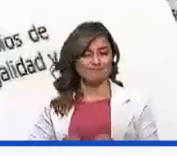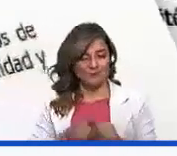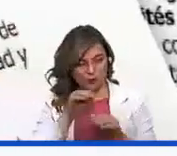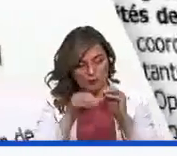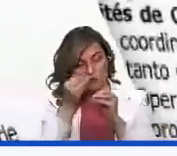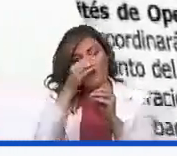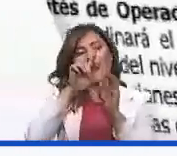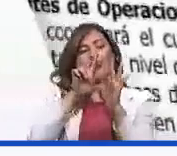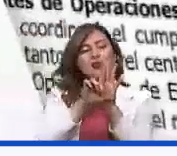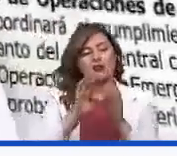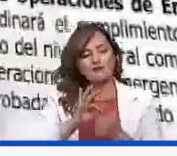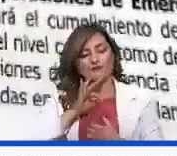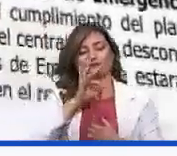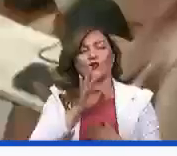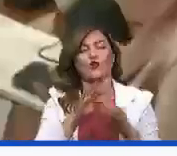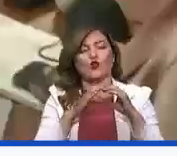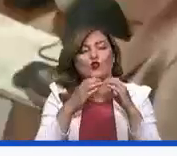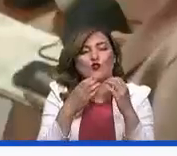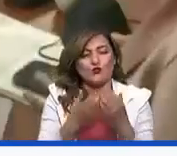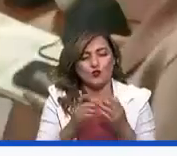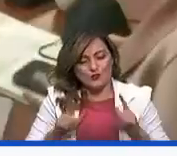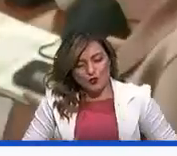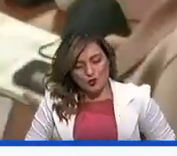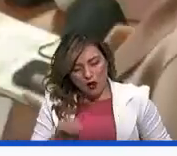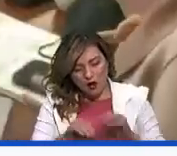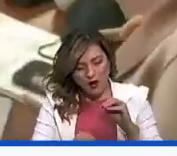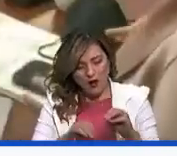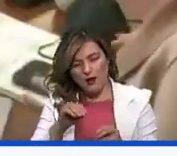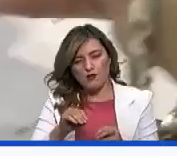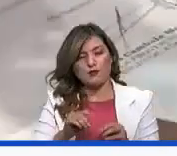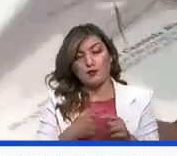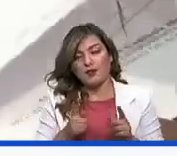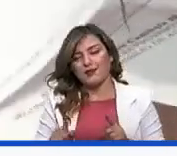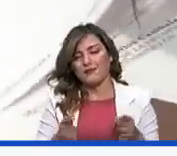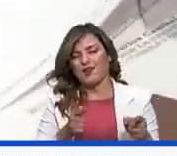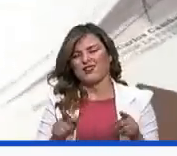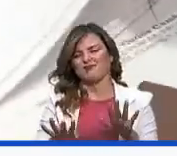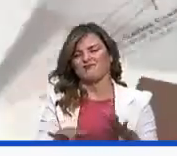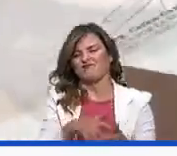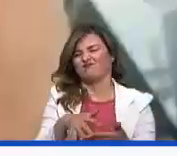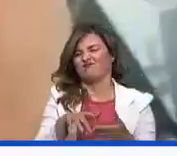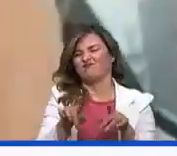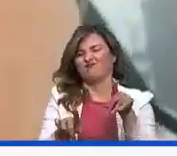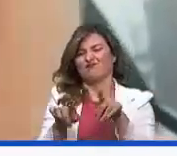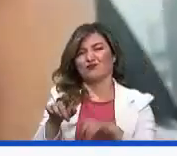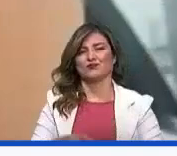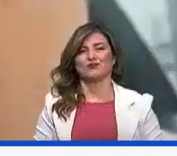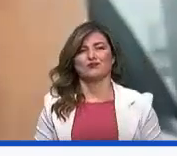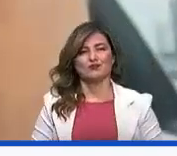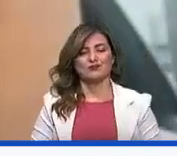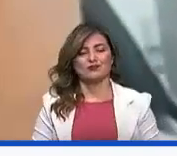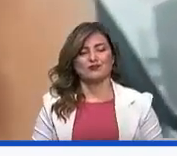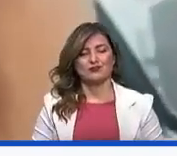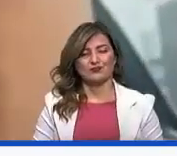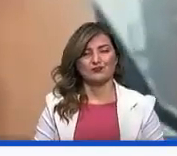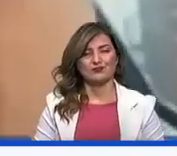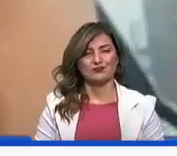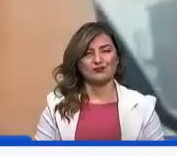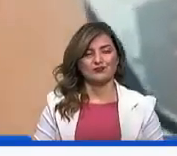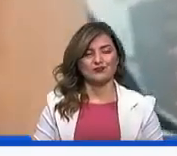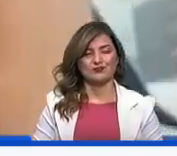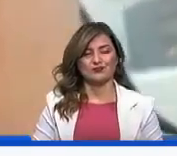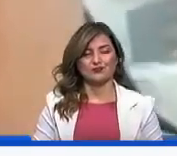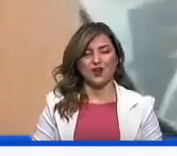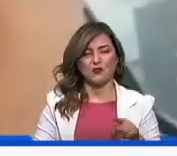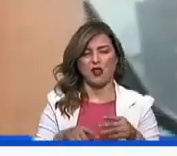Ley de Pandemia que fue elaborada por la Comisión de Salud, el mismo que tiene algunos cuestionamientos. Se va a tratar de poner límites a las